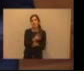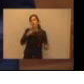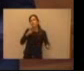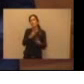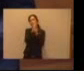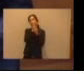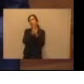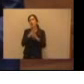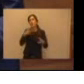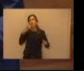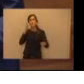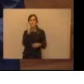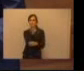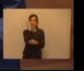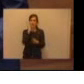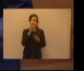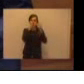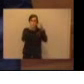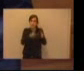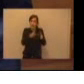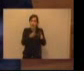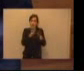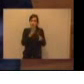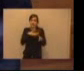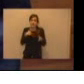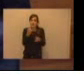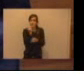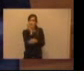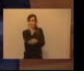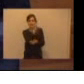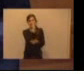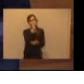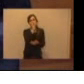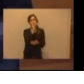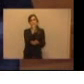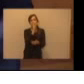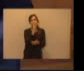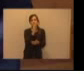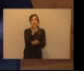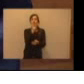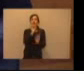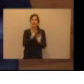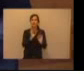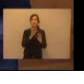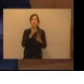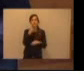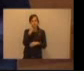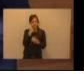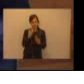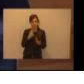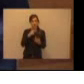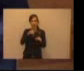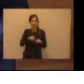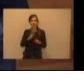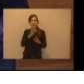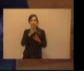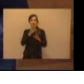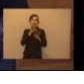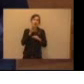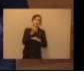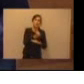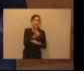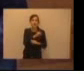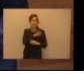usted se está decantando por la segunda parte, por la agresión. Pero mire, yo aquí no estoy apoyando la